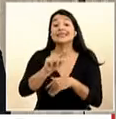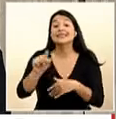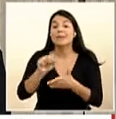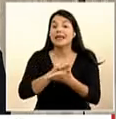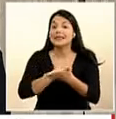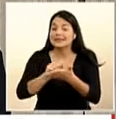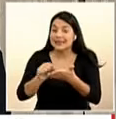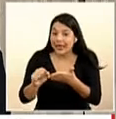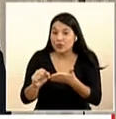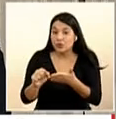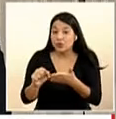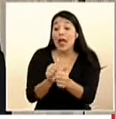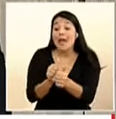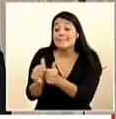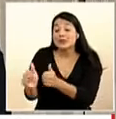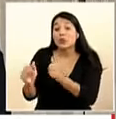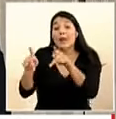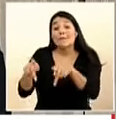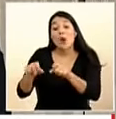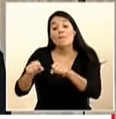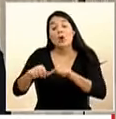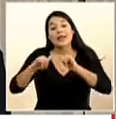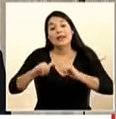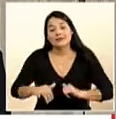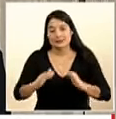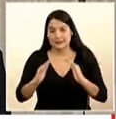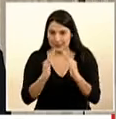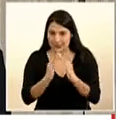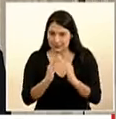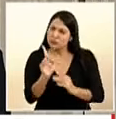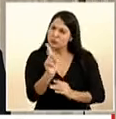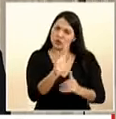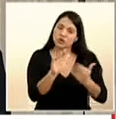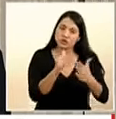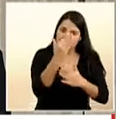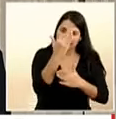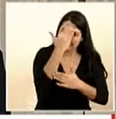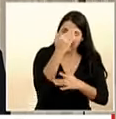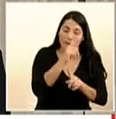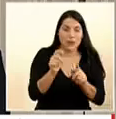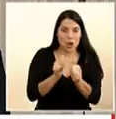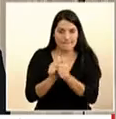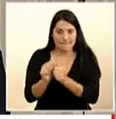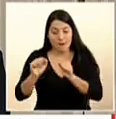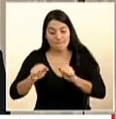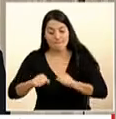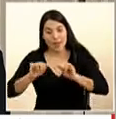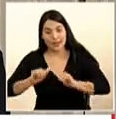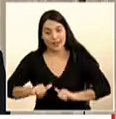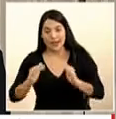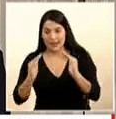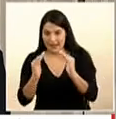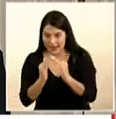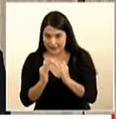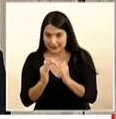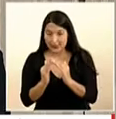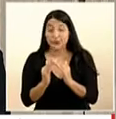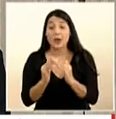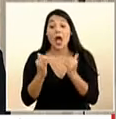personas sino todas permanezcan en sus hogares entonces la directriz ya de por sí es la que estamos implementando que es la